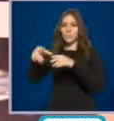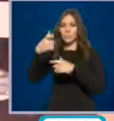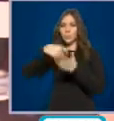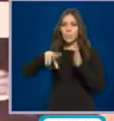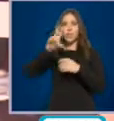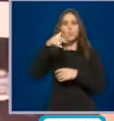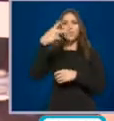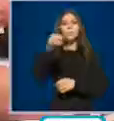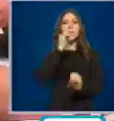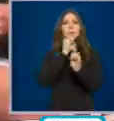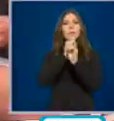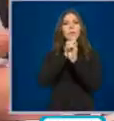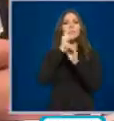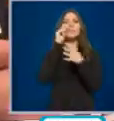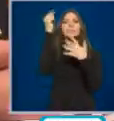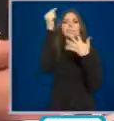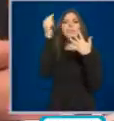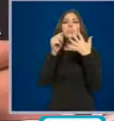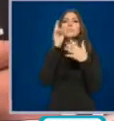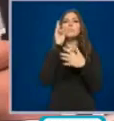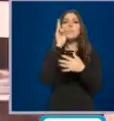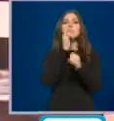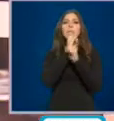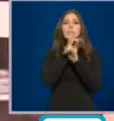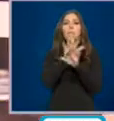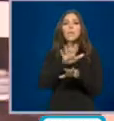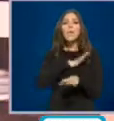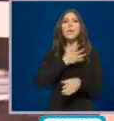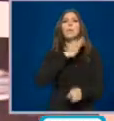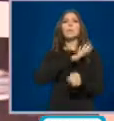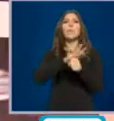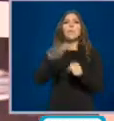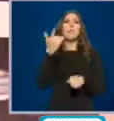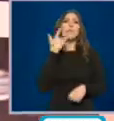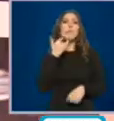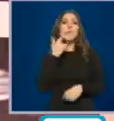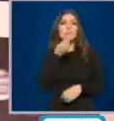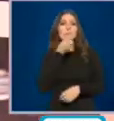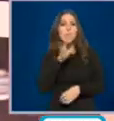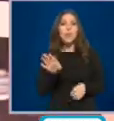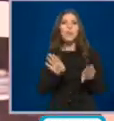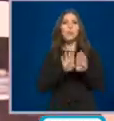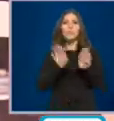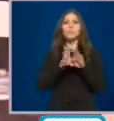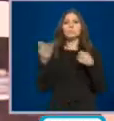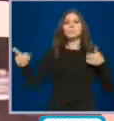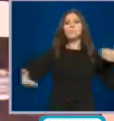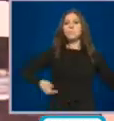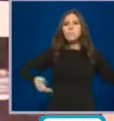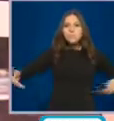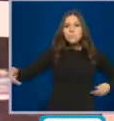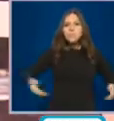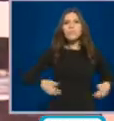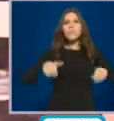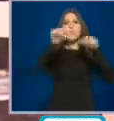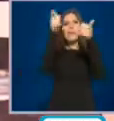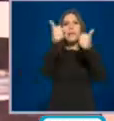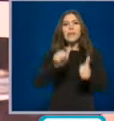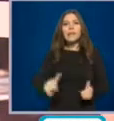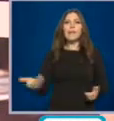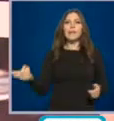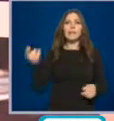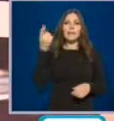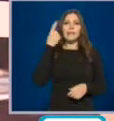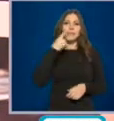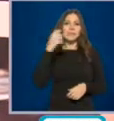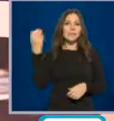está sucediendo en este ámbito, qué shows hay, qué exposiciones de arte hay, en fin. Es la playa mexicana